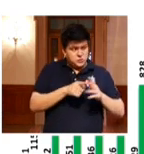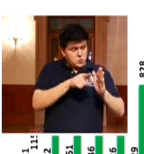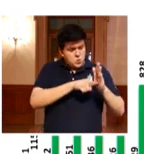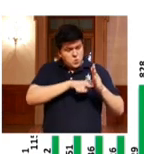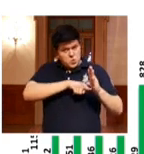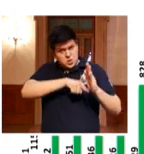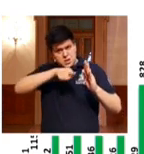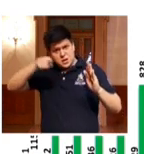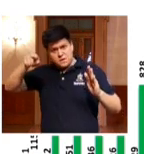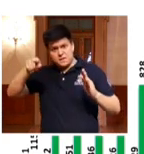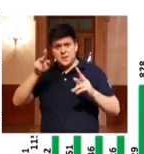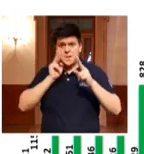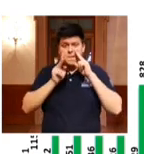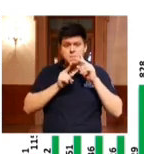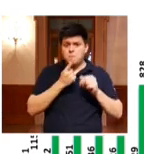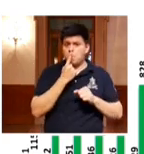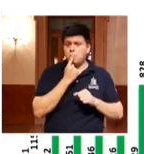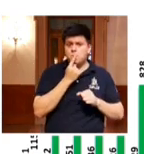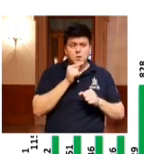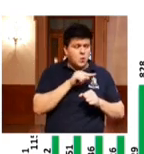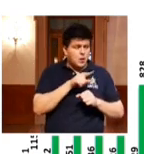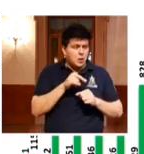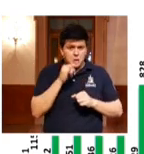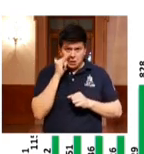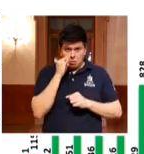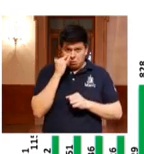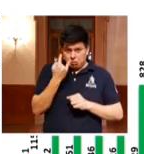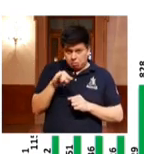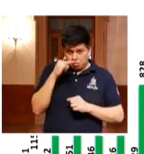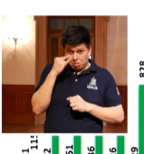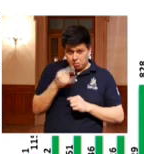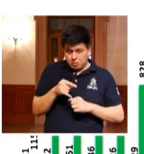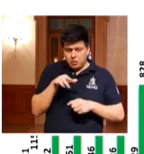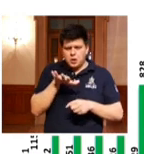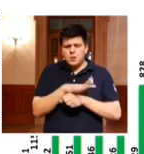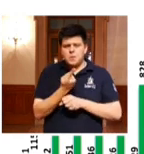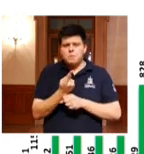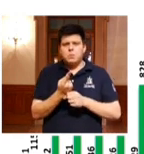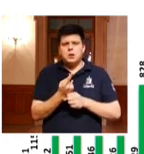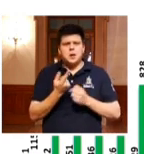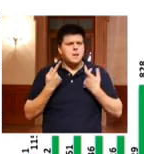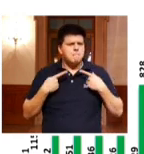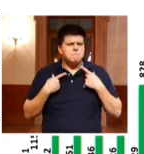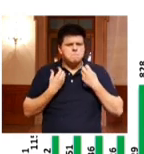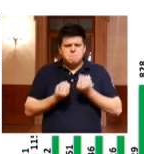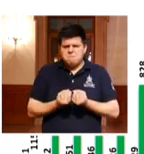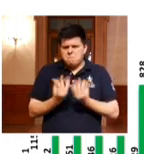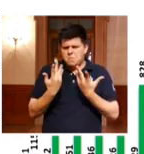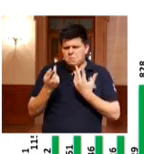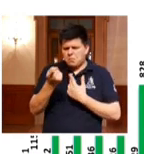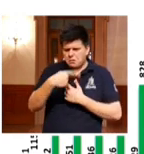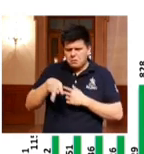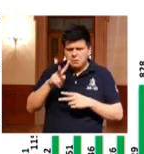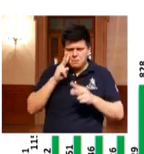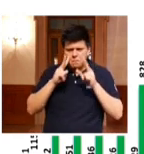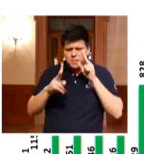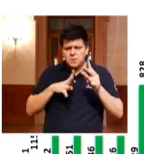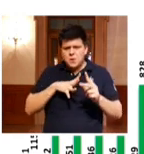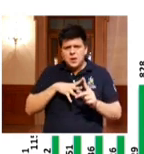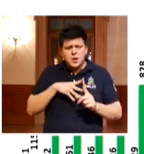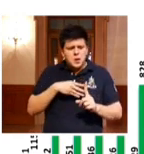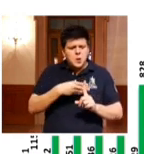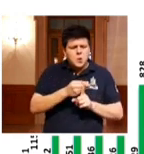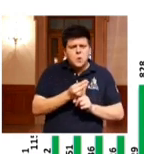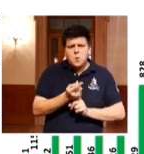las barras rojas apenas se alcanzaban a distinguir porque el número de casos todavía era menor. A medida